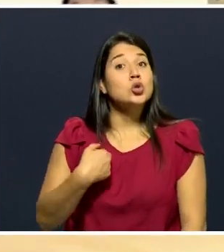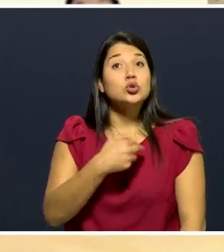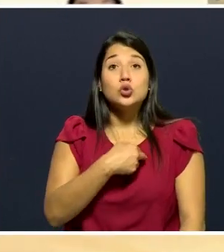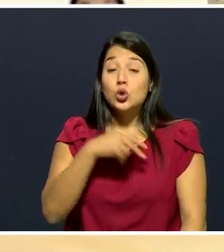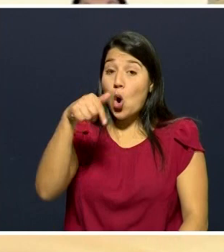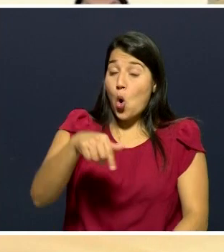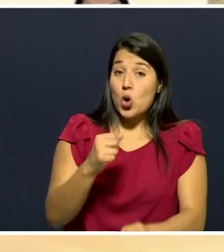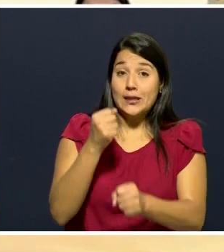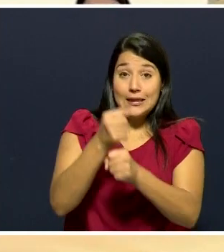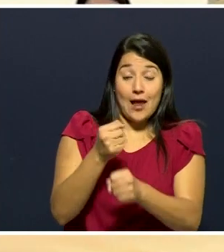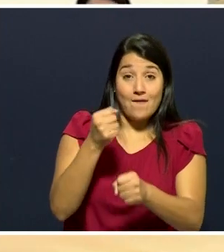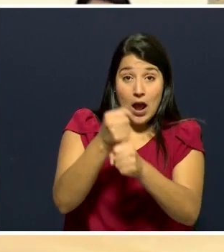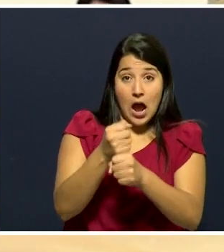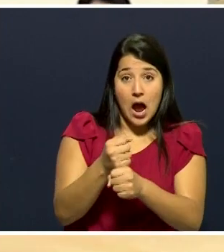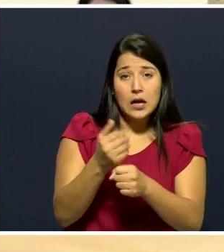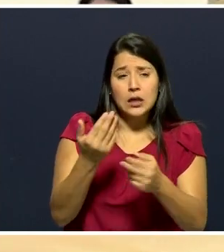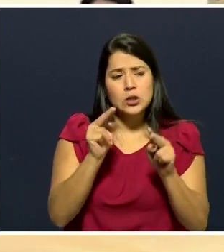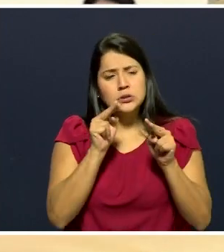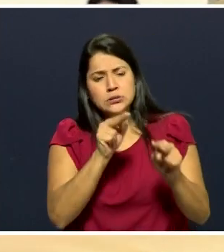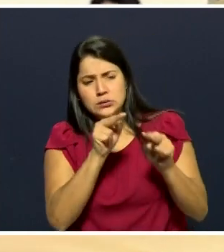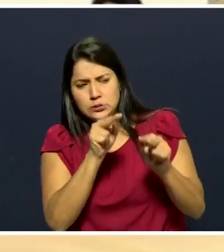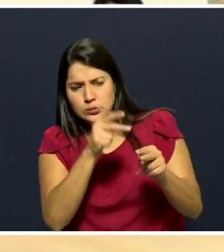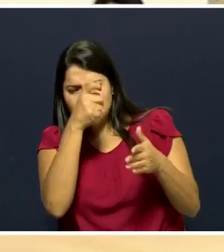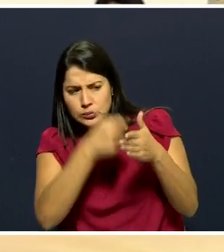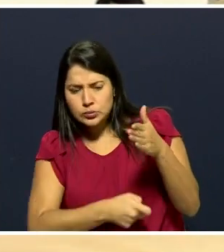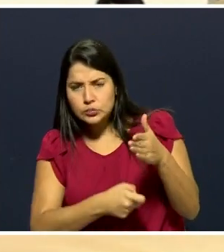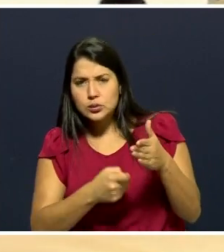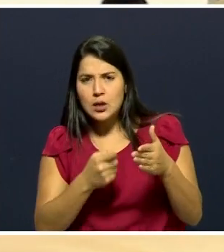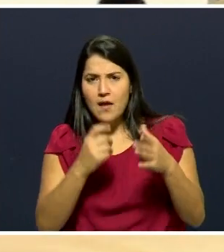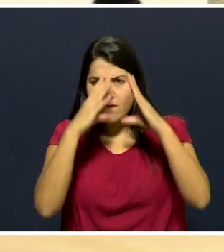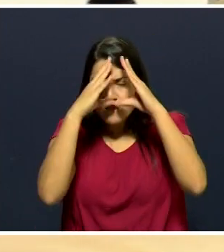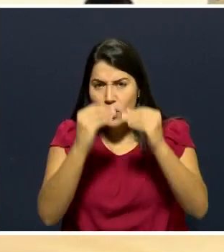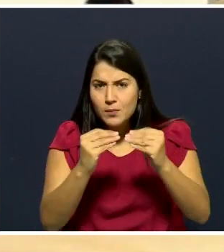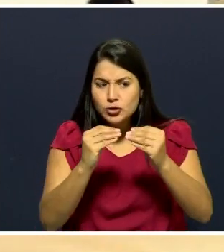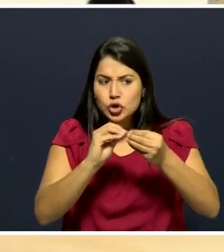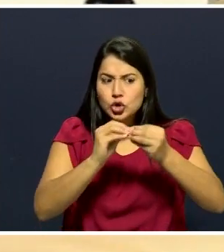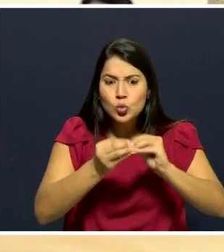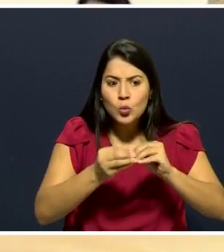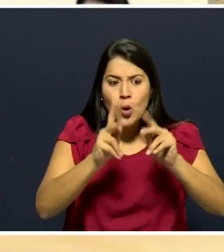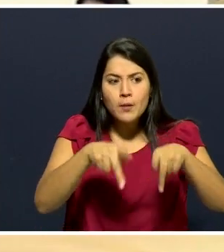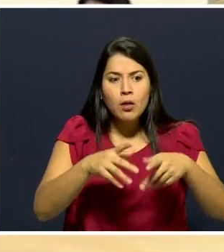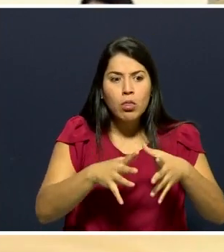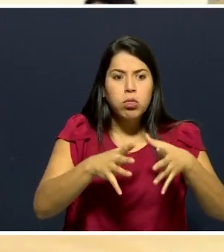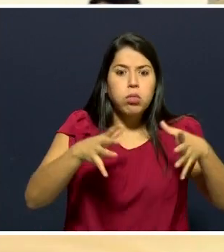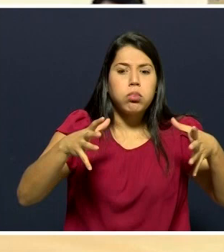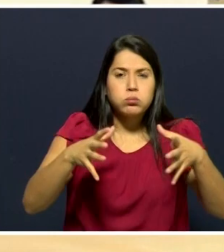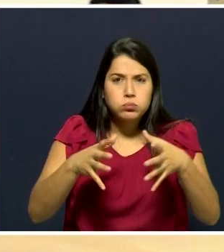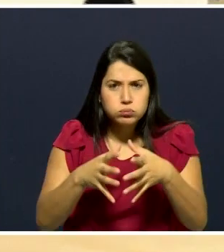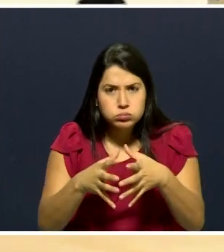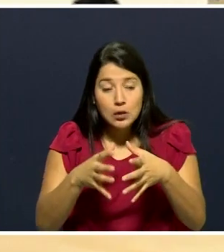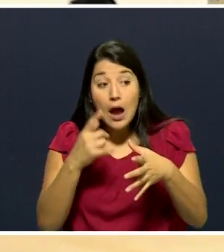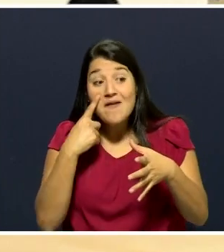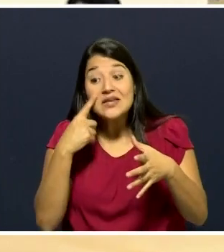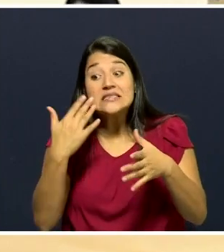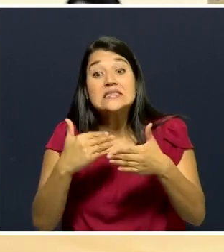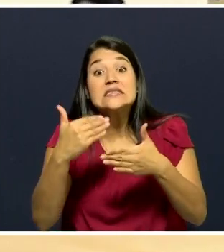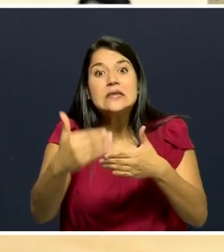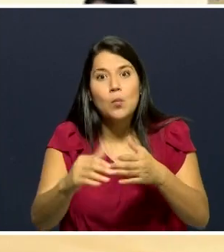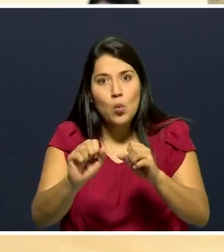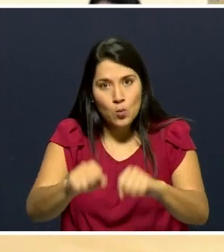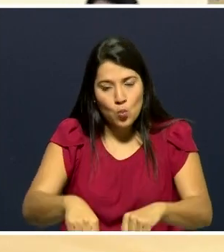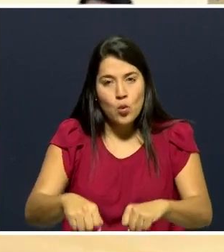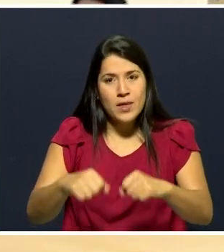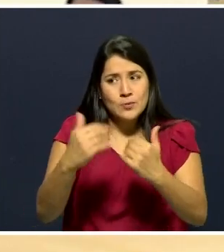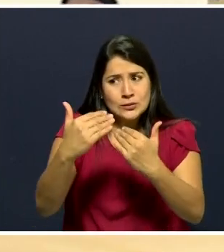trabajar con relación a la vigilancia estricta de los datos para poder tener alguna liberación de medidas a nivel